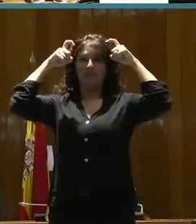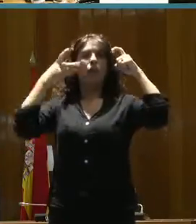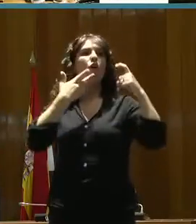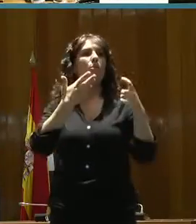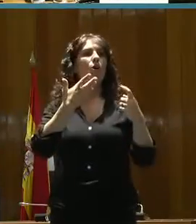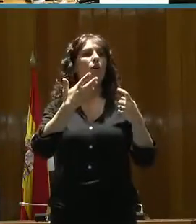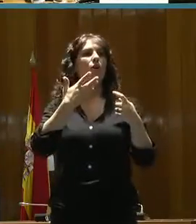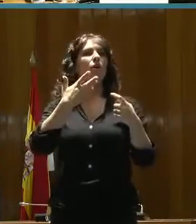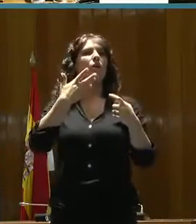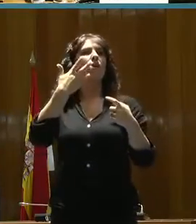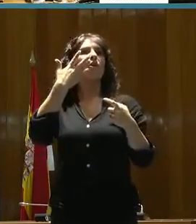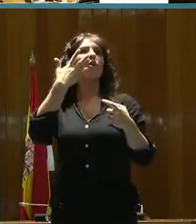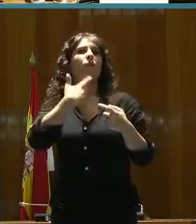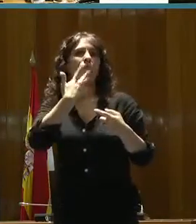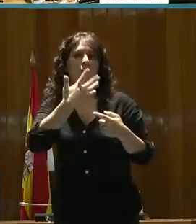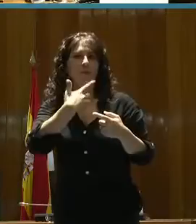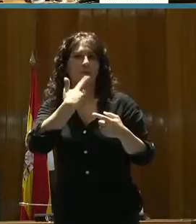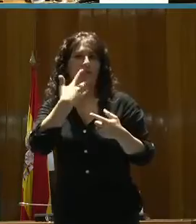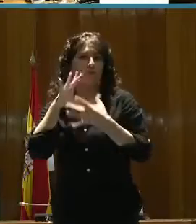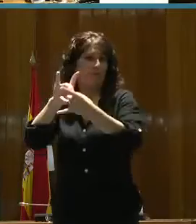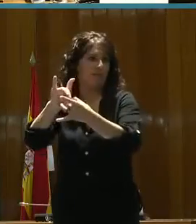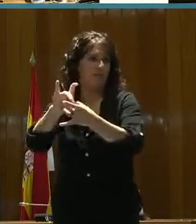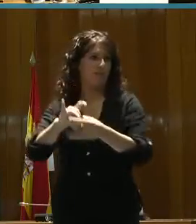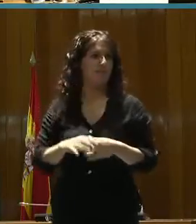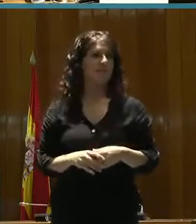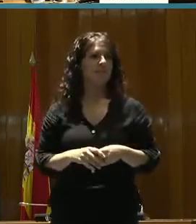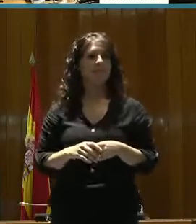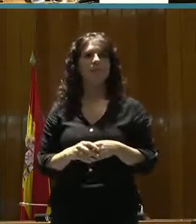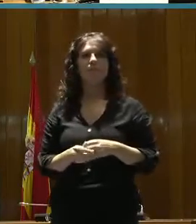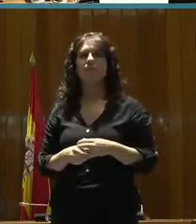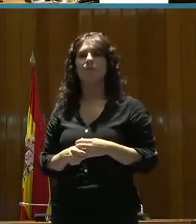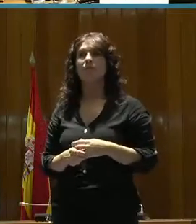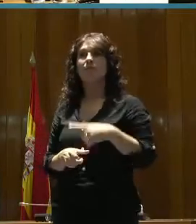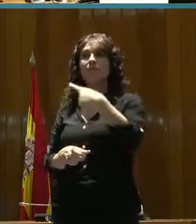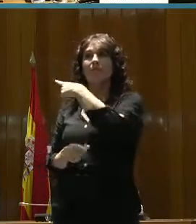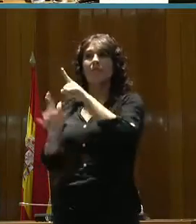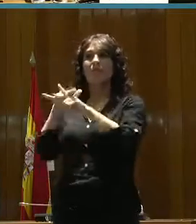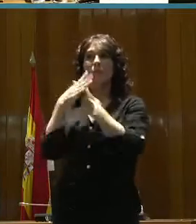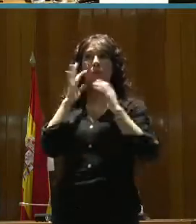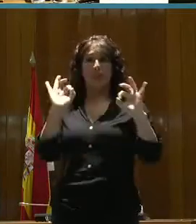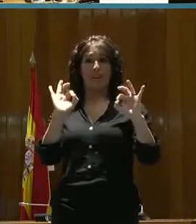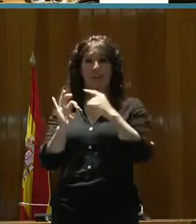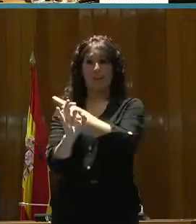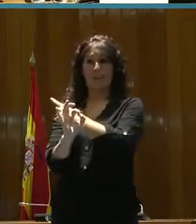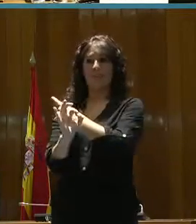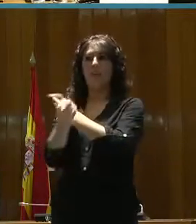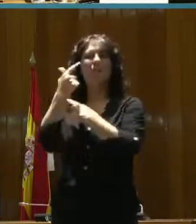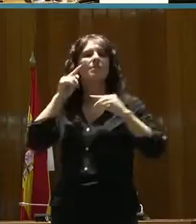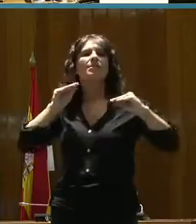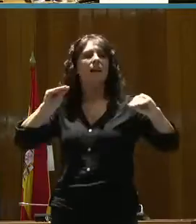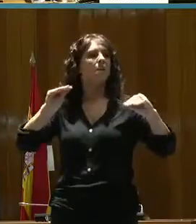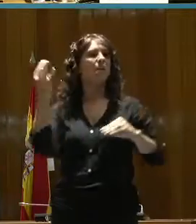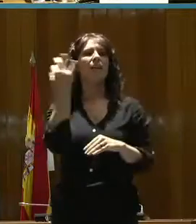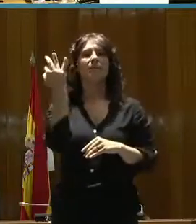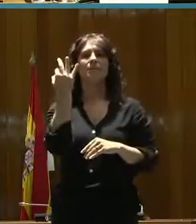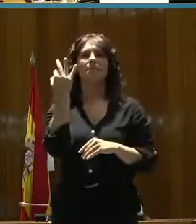familiaridad asociada a la de finitud. Y en este caso concreto, quería llamarles la atención precisamente